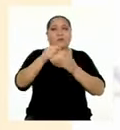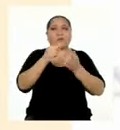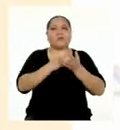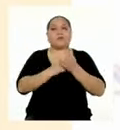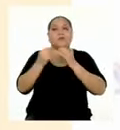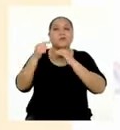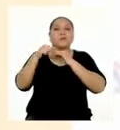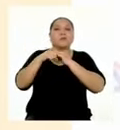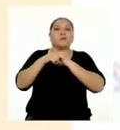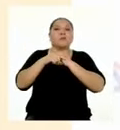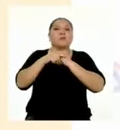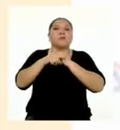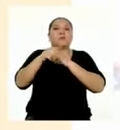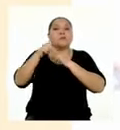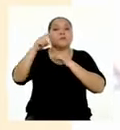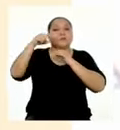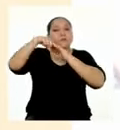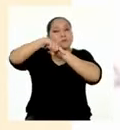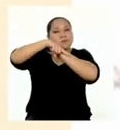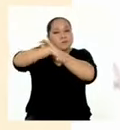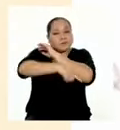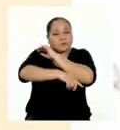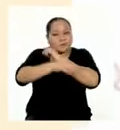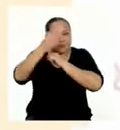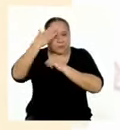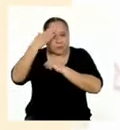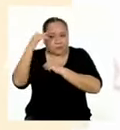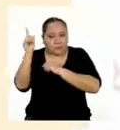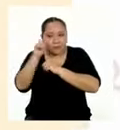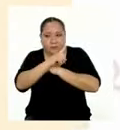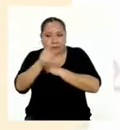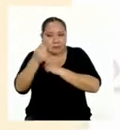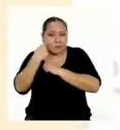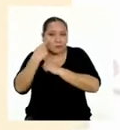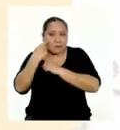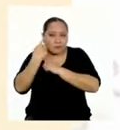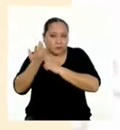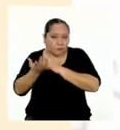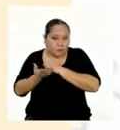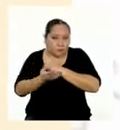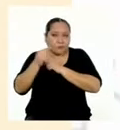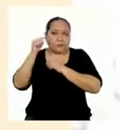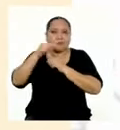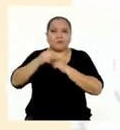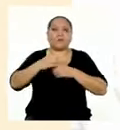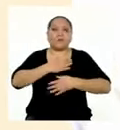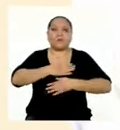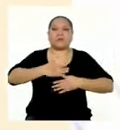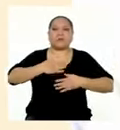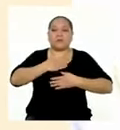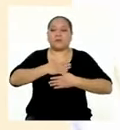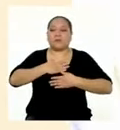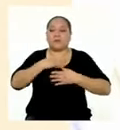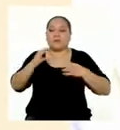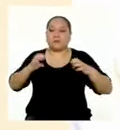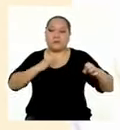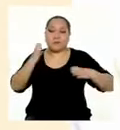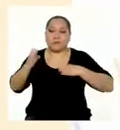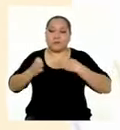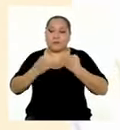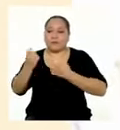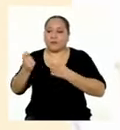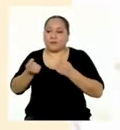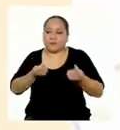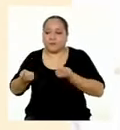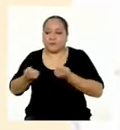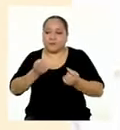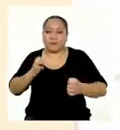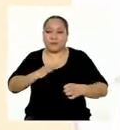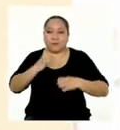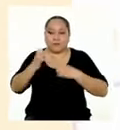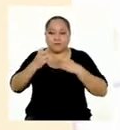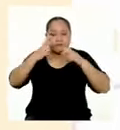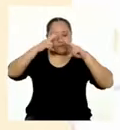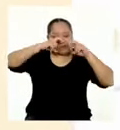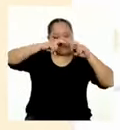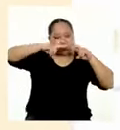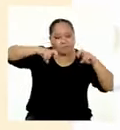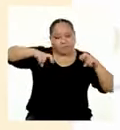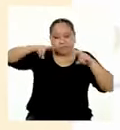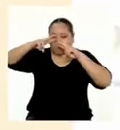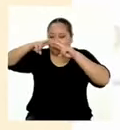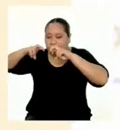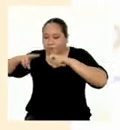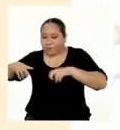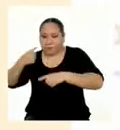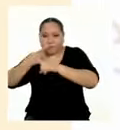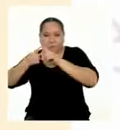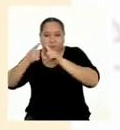primero profundizamos lo que sabemos y no sabemos sobre el bienestar emocional y regulación de emociones. Analizamos y reflexionamos